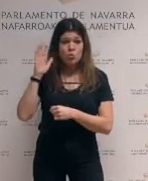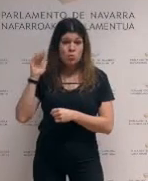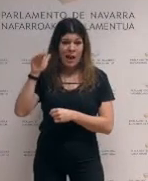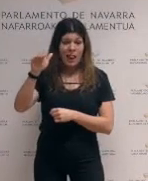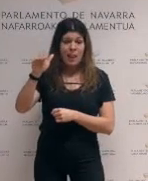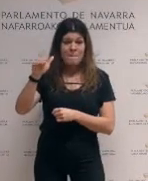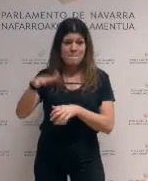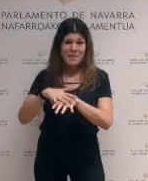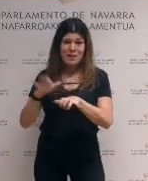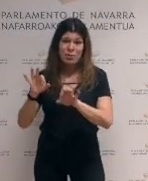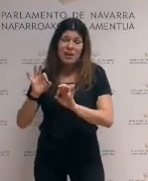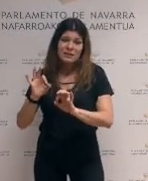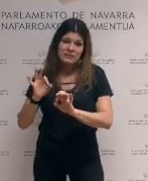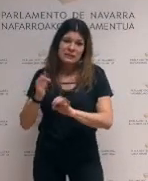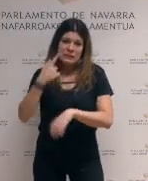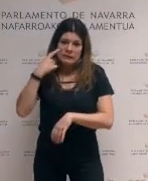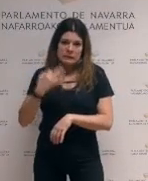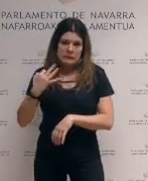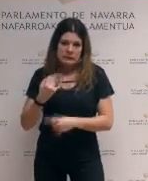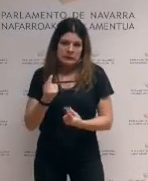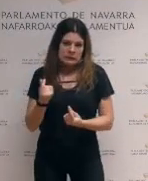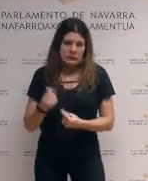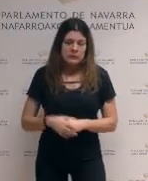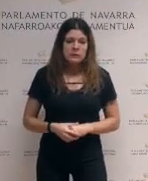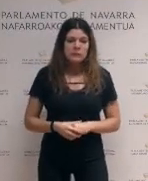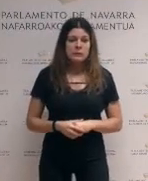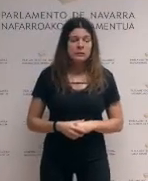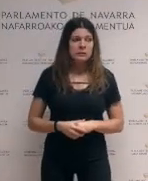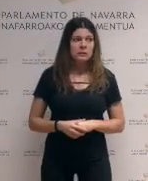viabilidad comprometida. Una vez expuesta de forma